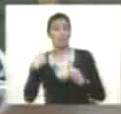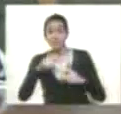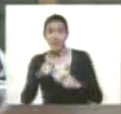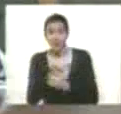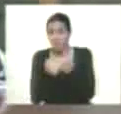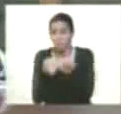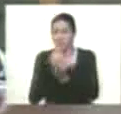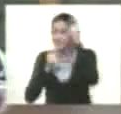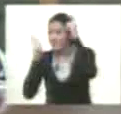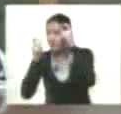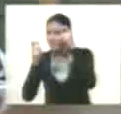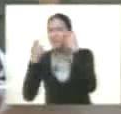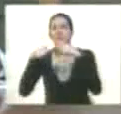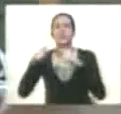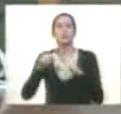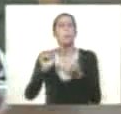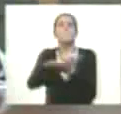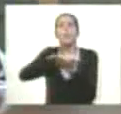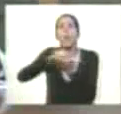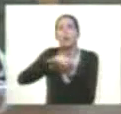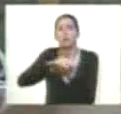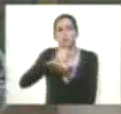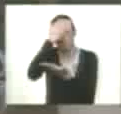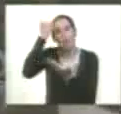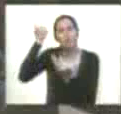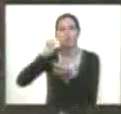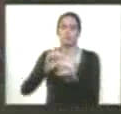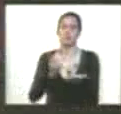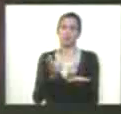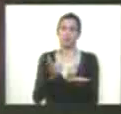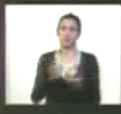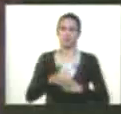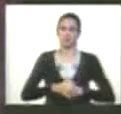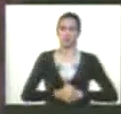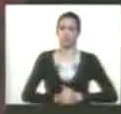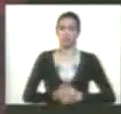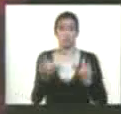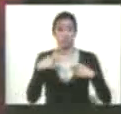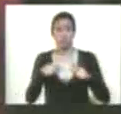presidente y comandante supremo, Hugo Chávez.